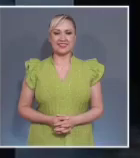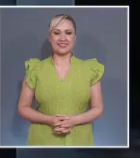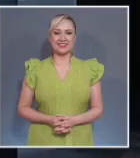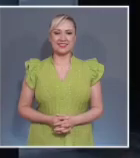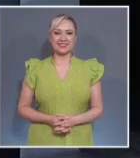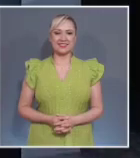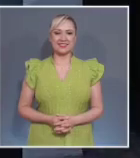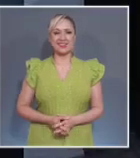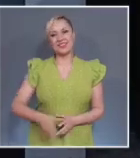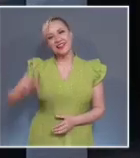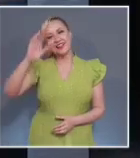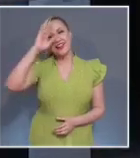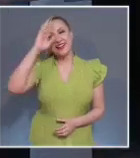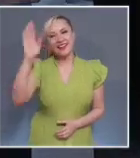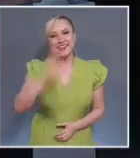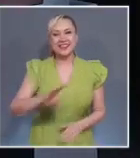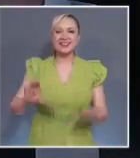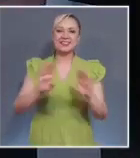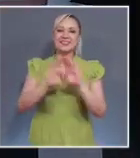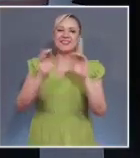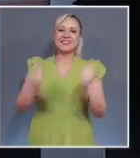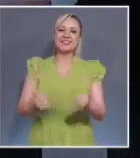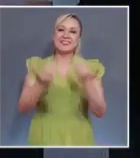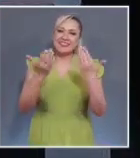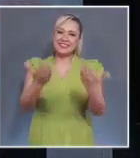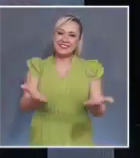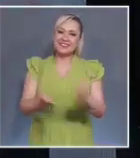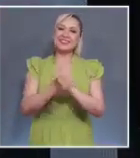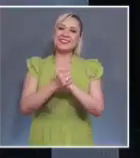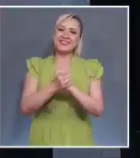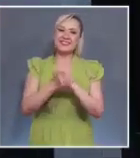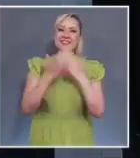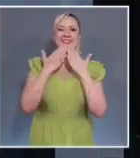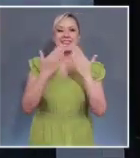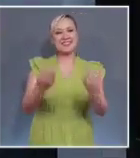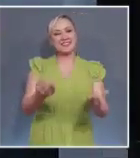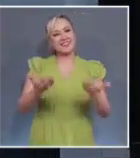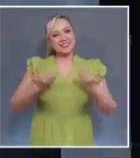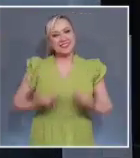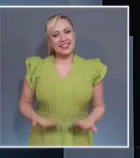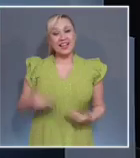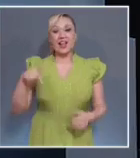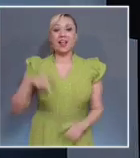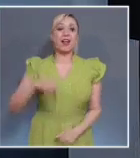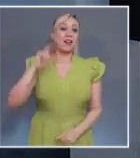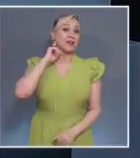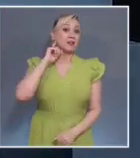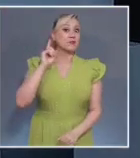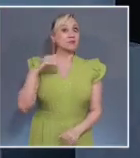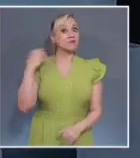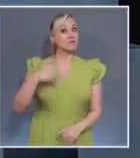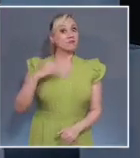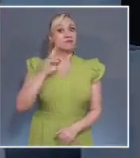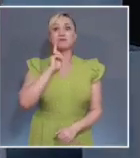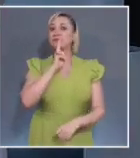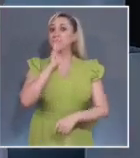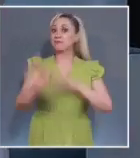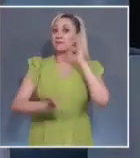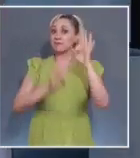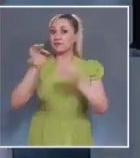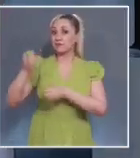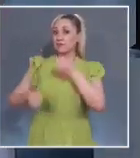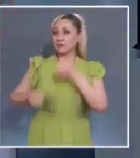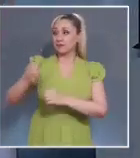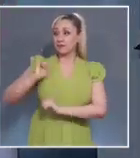Hola, ¿qué tal? ¿Cómo le va? Qué gusto saludarle. Bienvenido, bienvenida a la información jurídica más importante, pero también y sin duda la